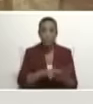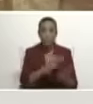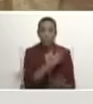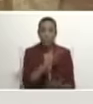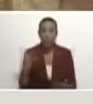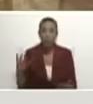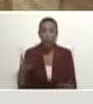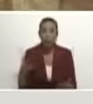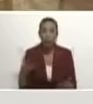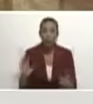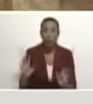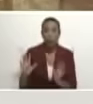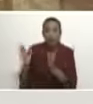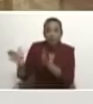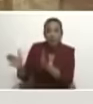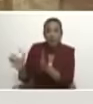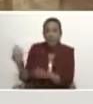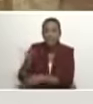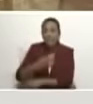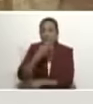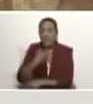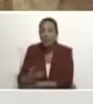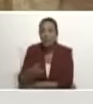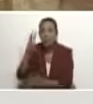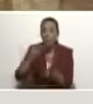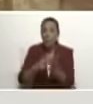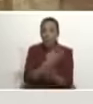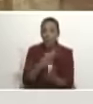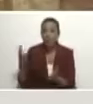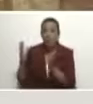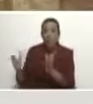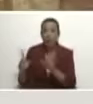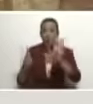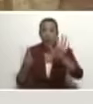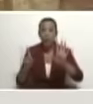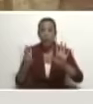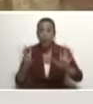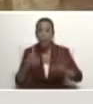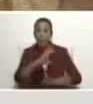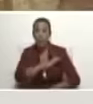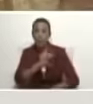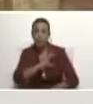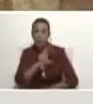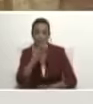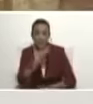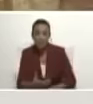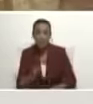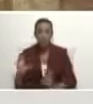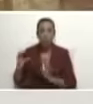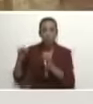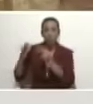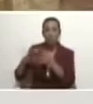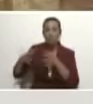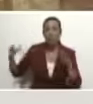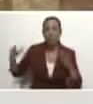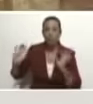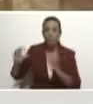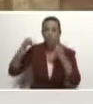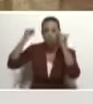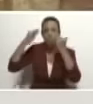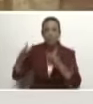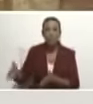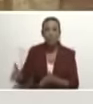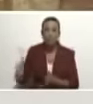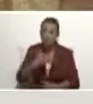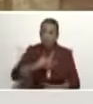2024 también trae la fuerza victoriosa, independentista, que es una fuerza espiritual, que es